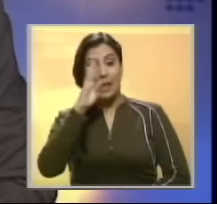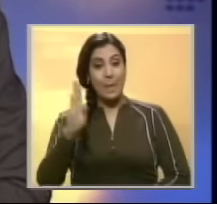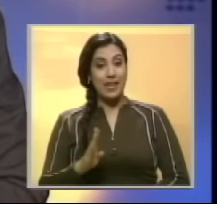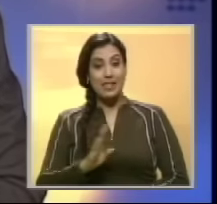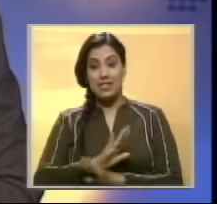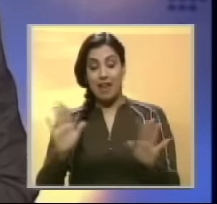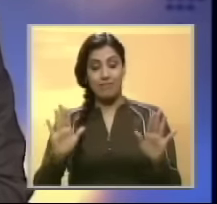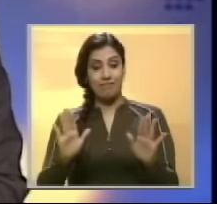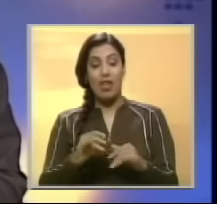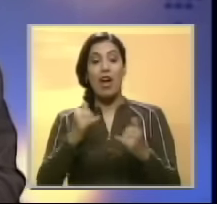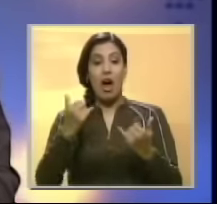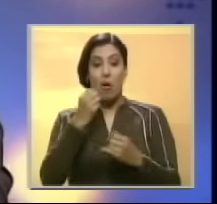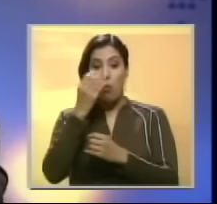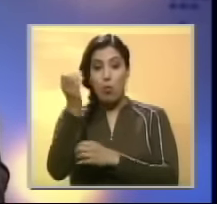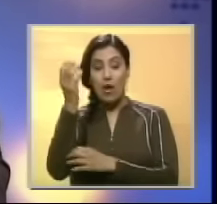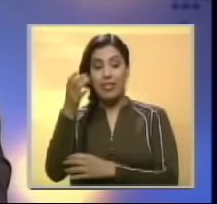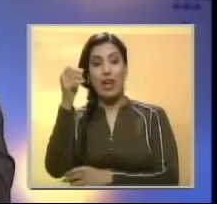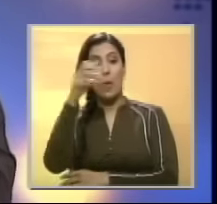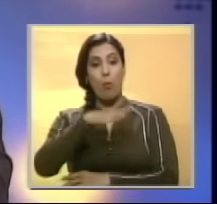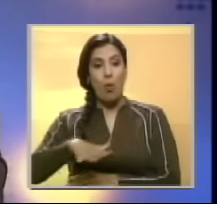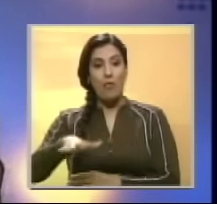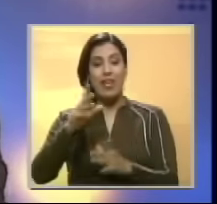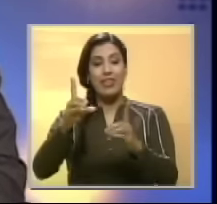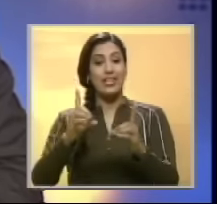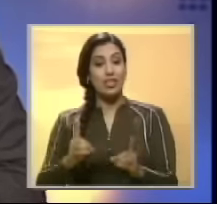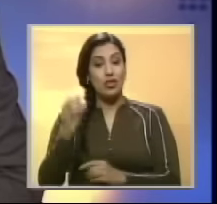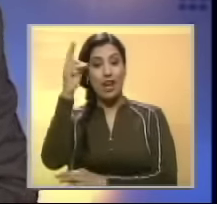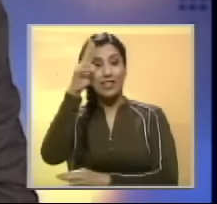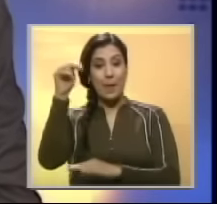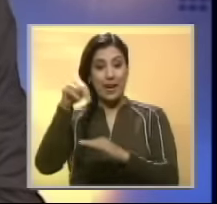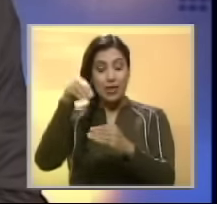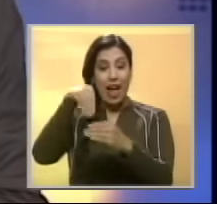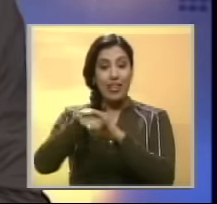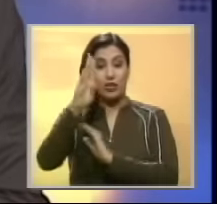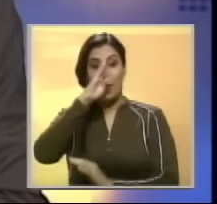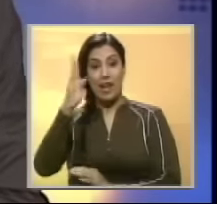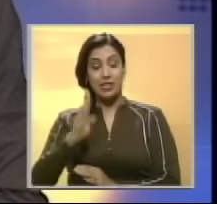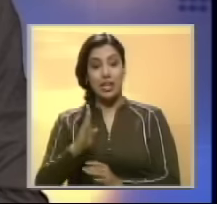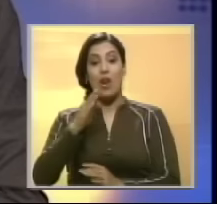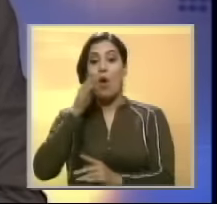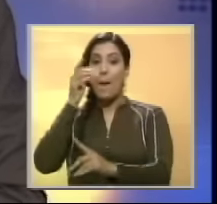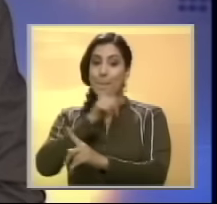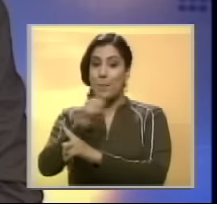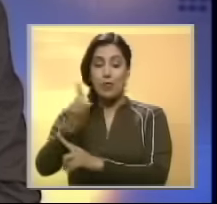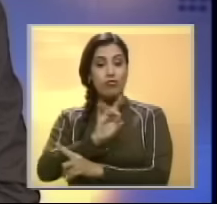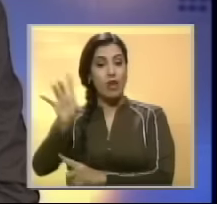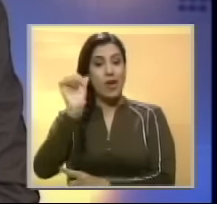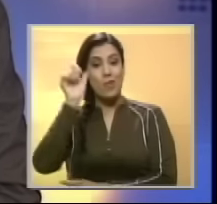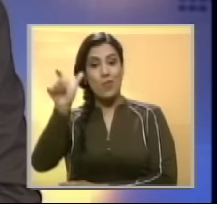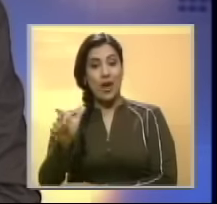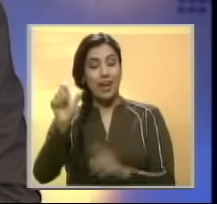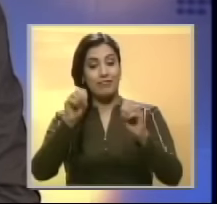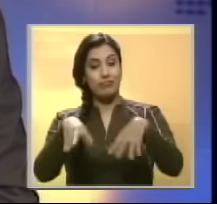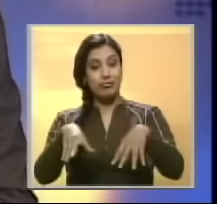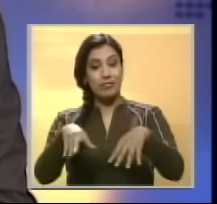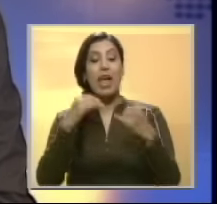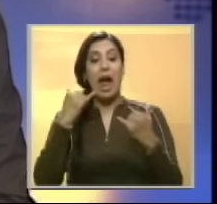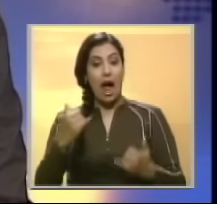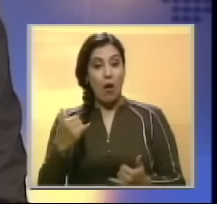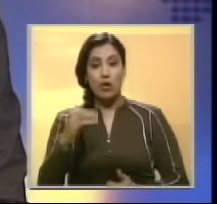rusf se dirigió al pueblo tras conocerse la decisión Del senado que aprobó el inicio del juicio político en su contra y que la separa del cargo